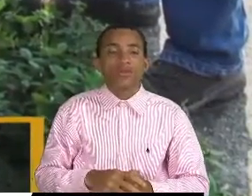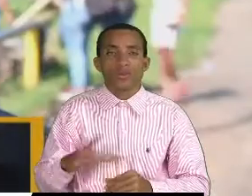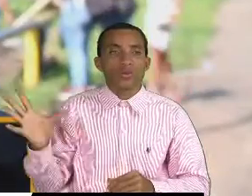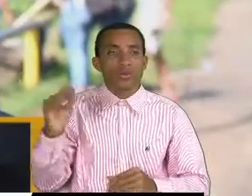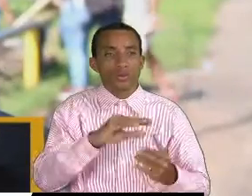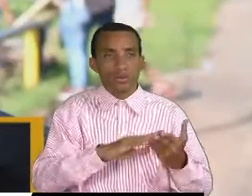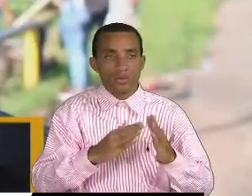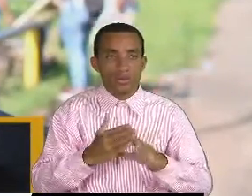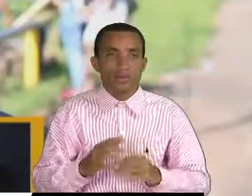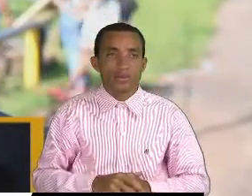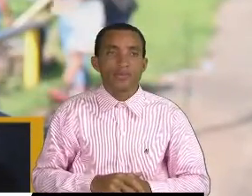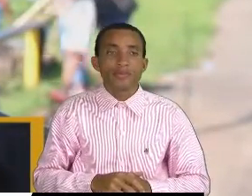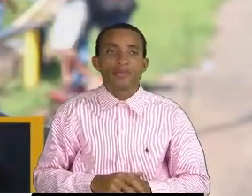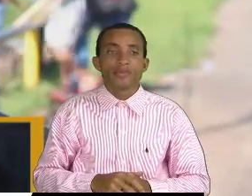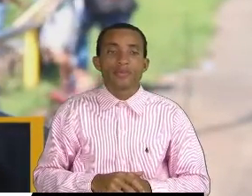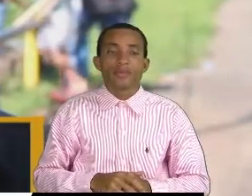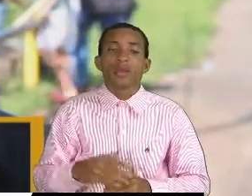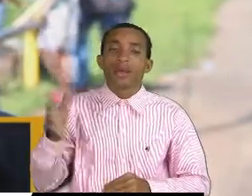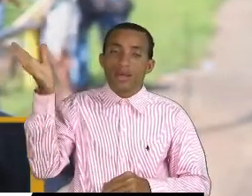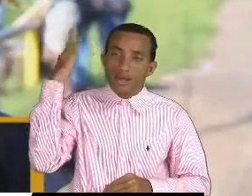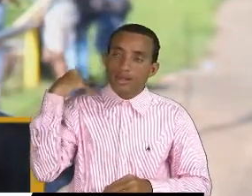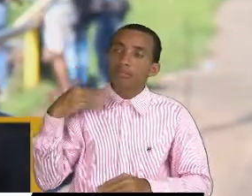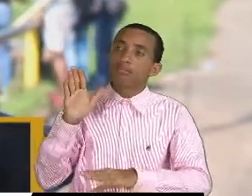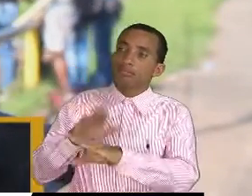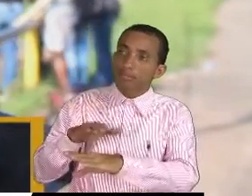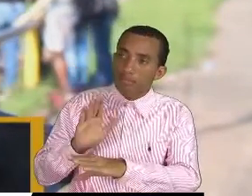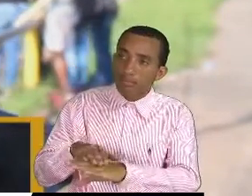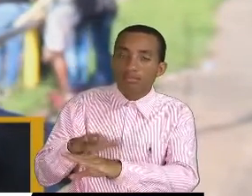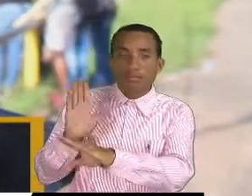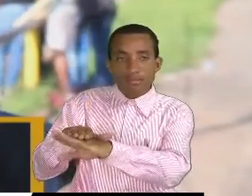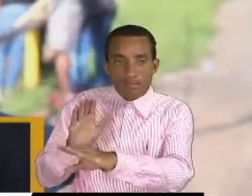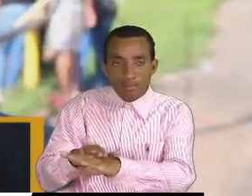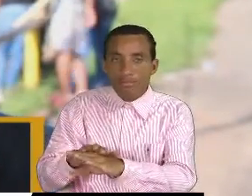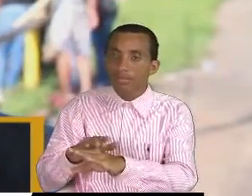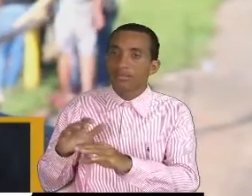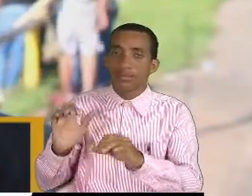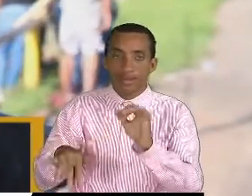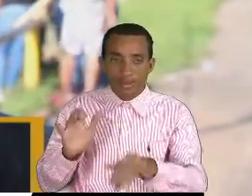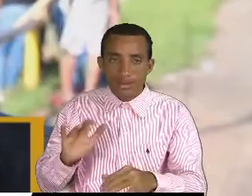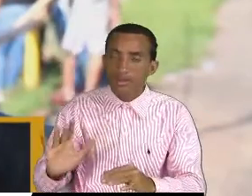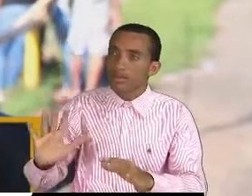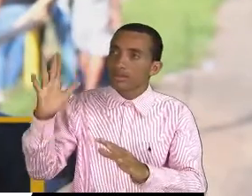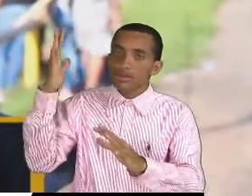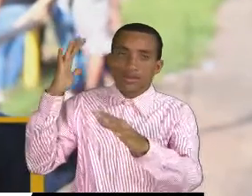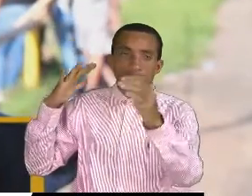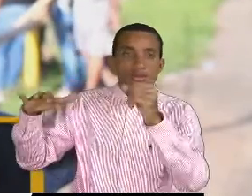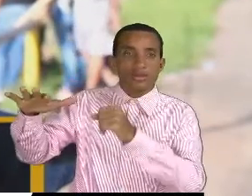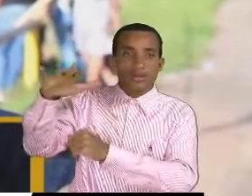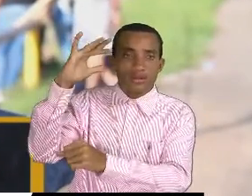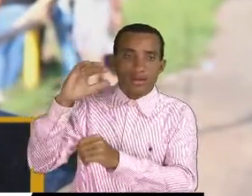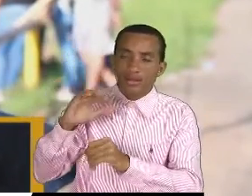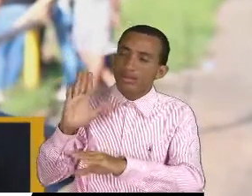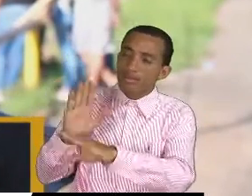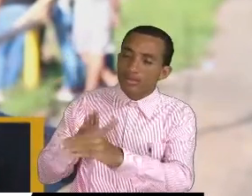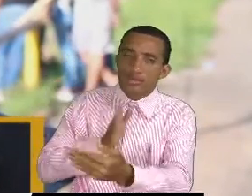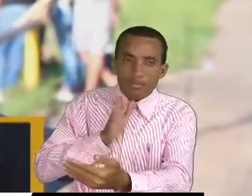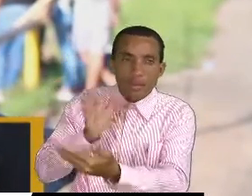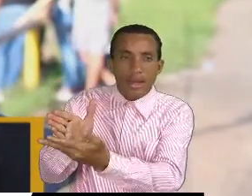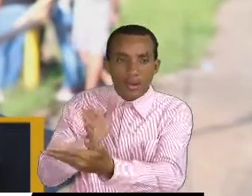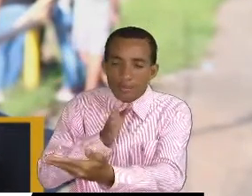comunidad. Bueno, ese es un pedido que siempre lo habíamos hecho al medio ambiente. Ya habíamos ido varias veces allá para que